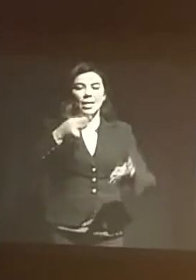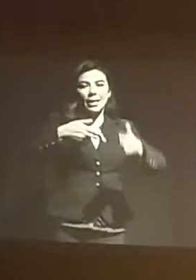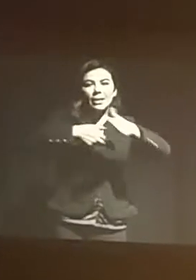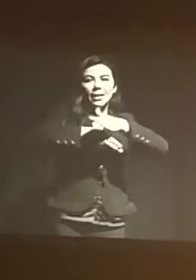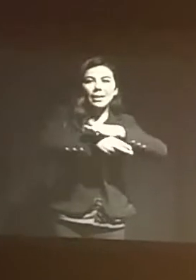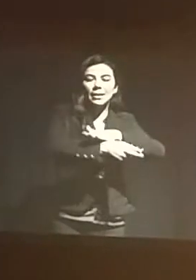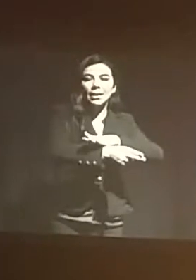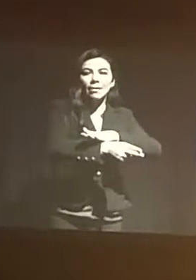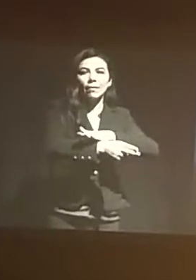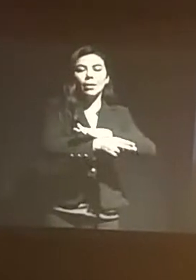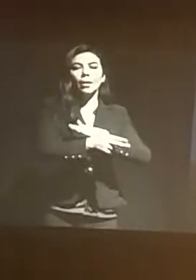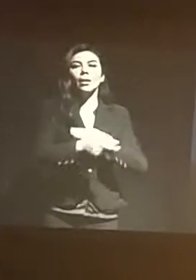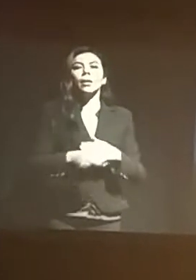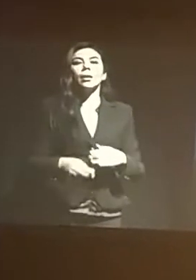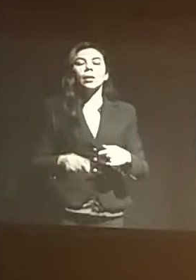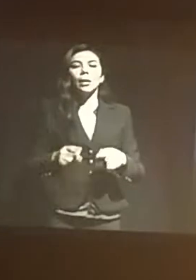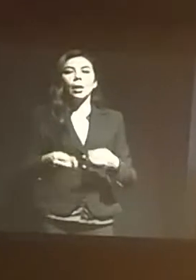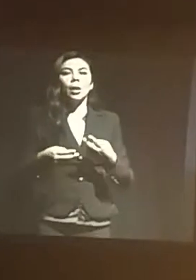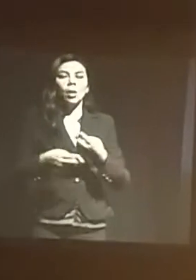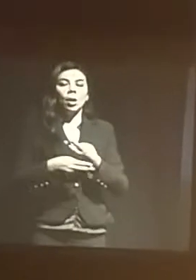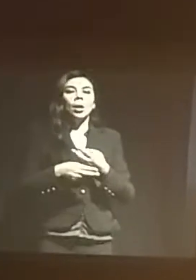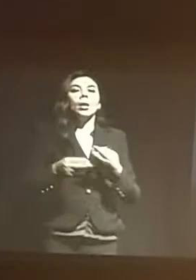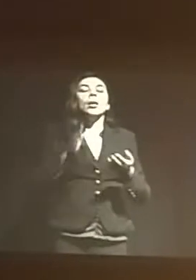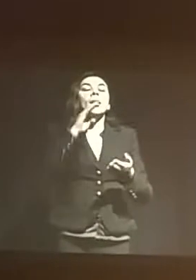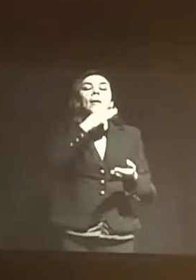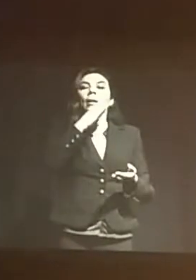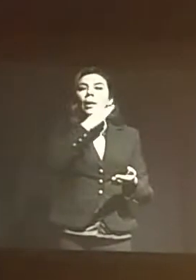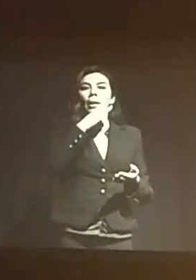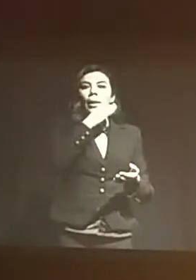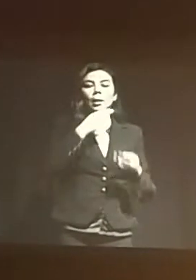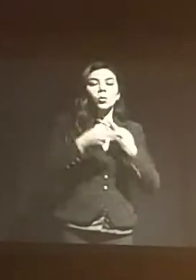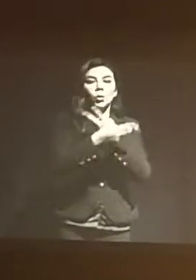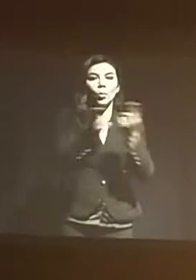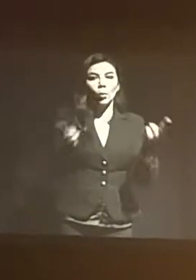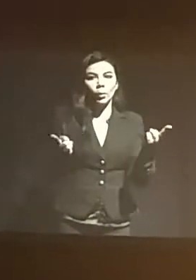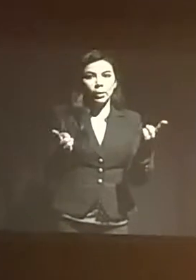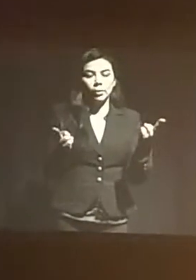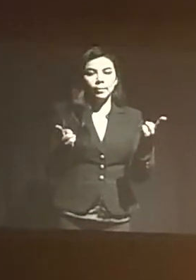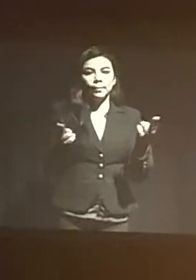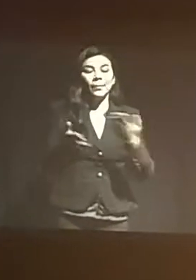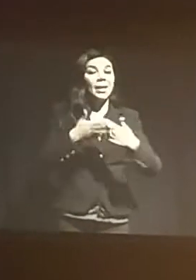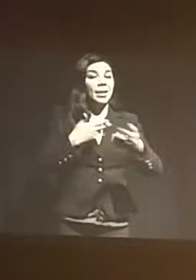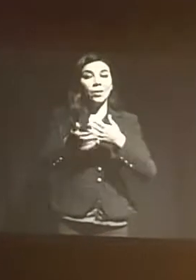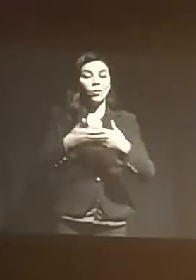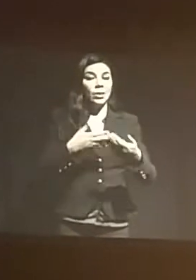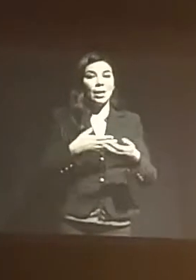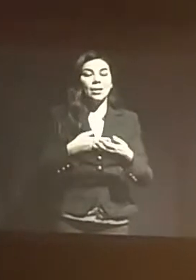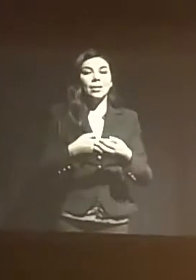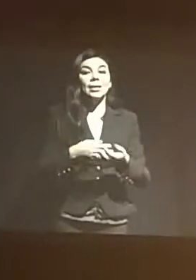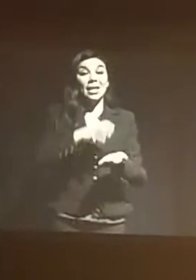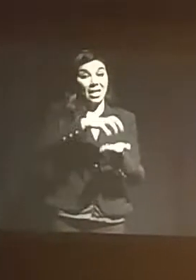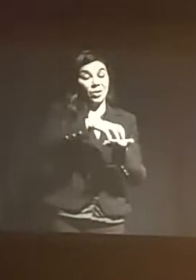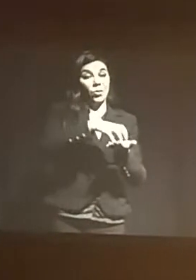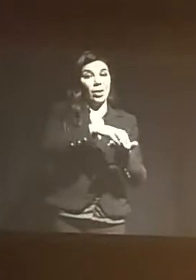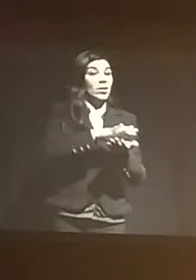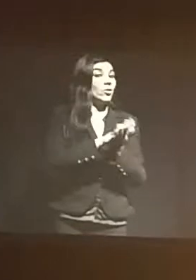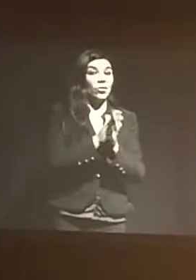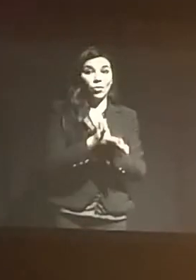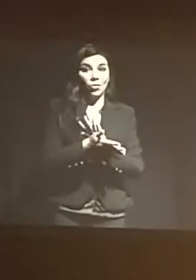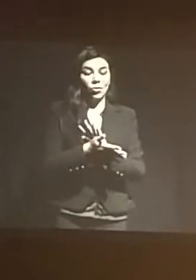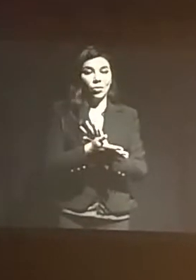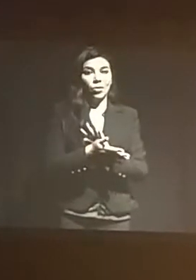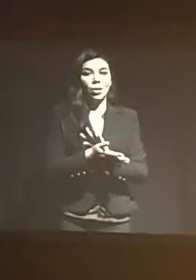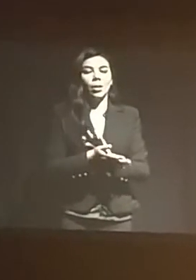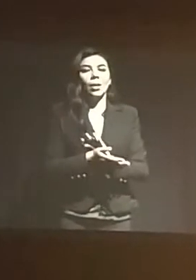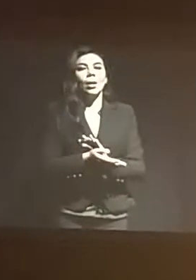accesibles y los bienes nacionales de uso público es el medio natural y el medio urbano. Y eso es todo. Lo dijeron en el 2010,